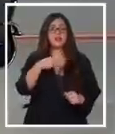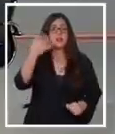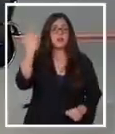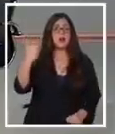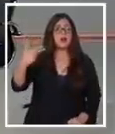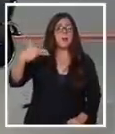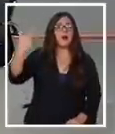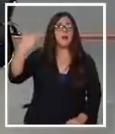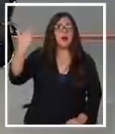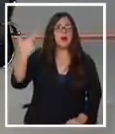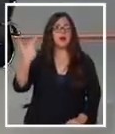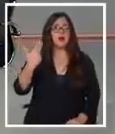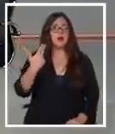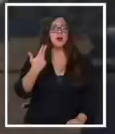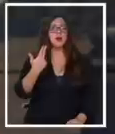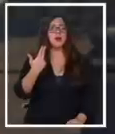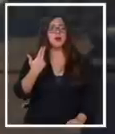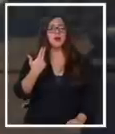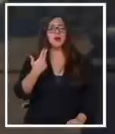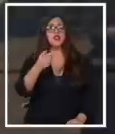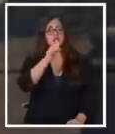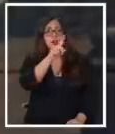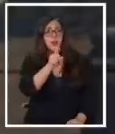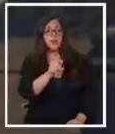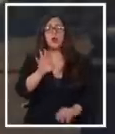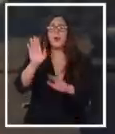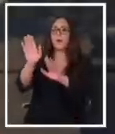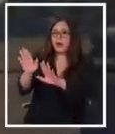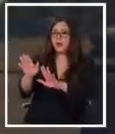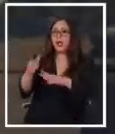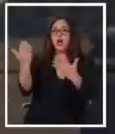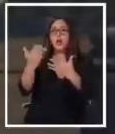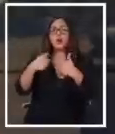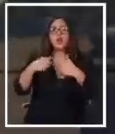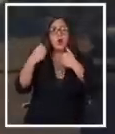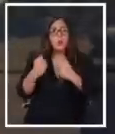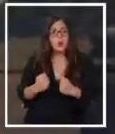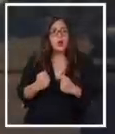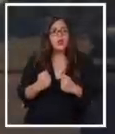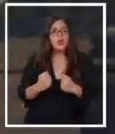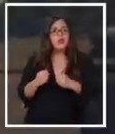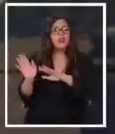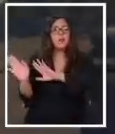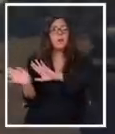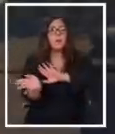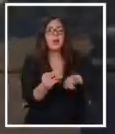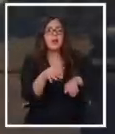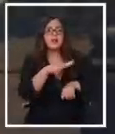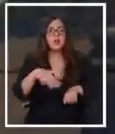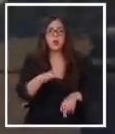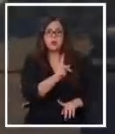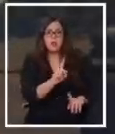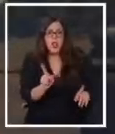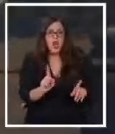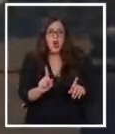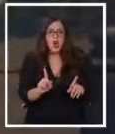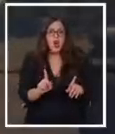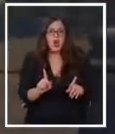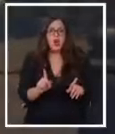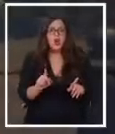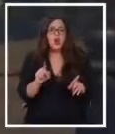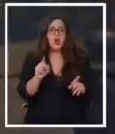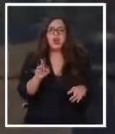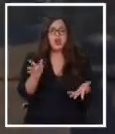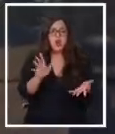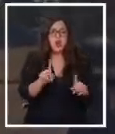recibieron bala y uno de constanza como cómo podría yo desconocer los hechos eso sería de un absurdo